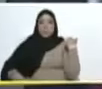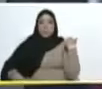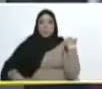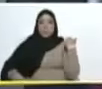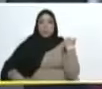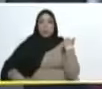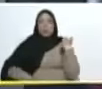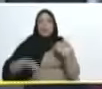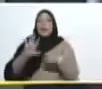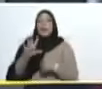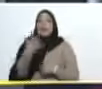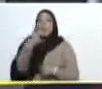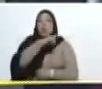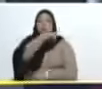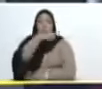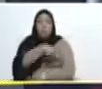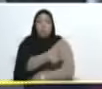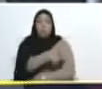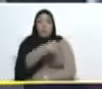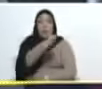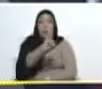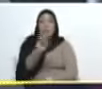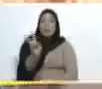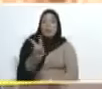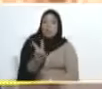quinto poder de la República,